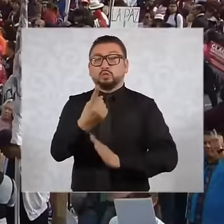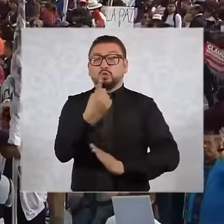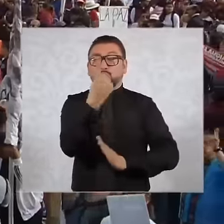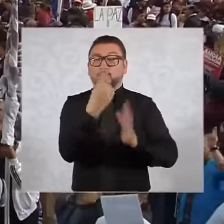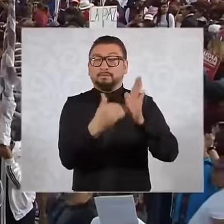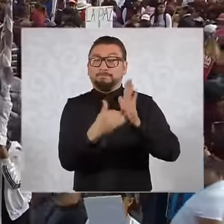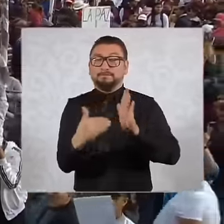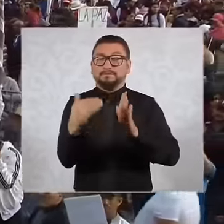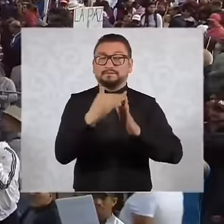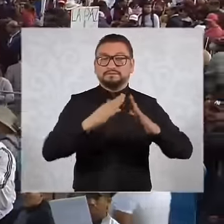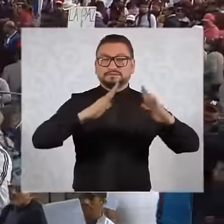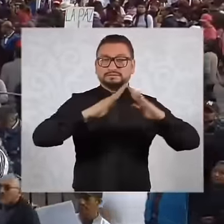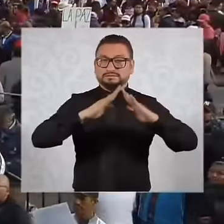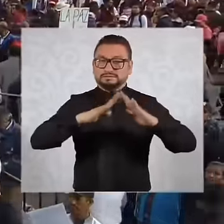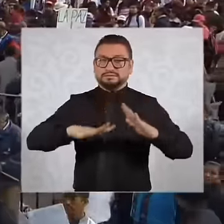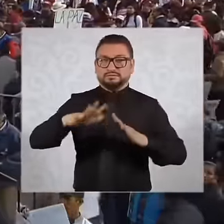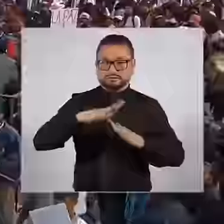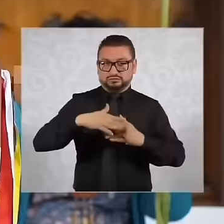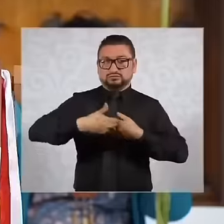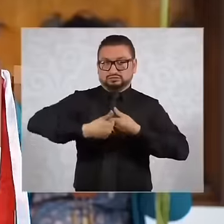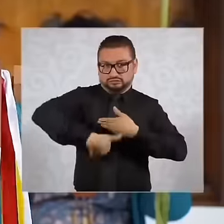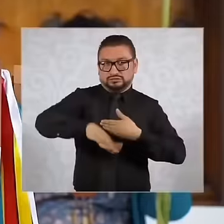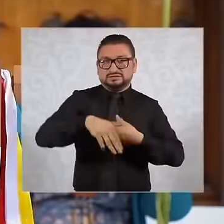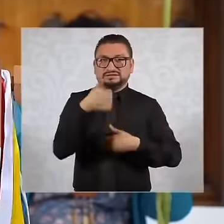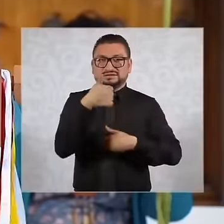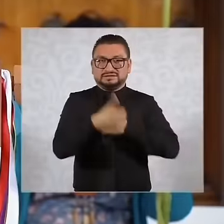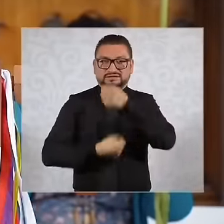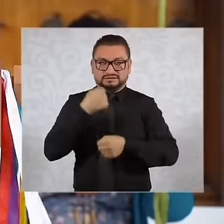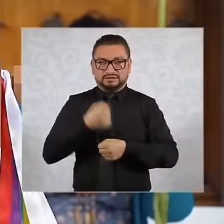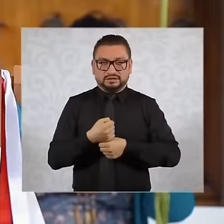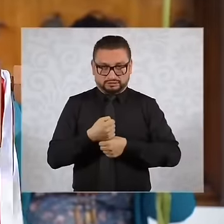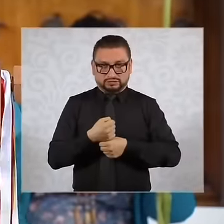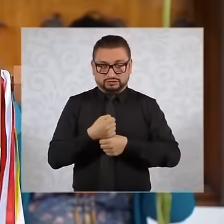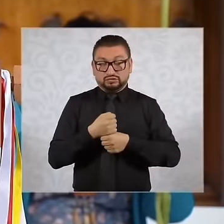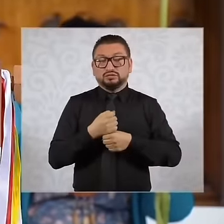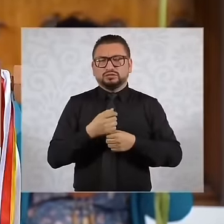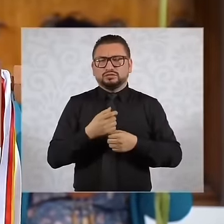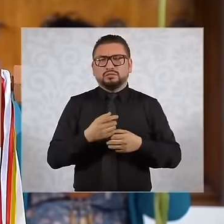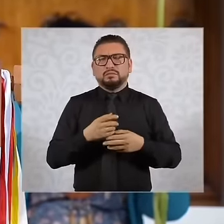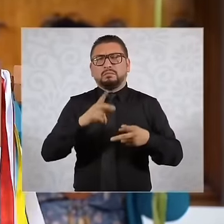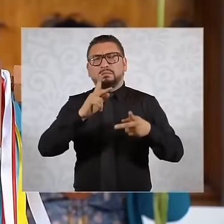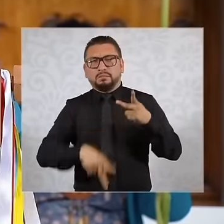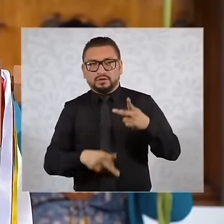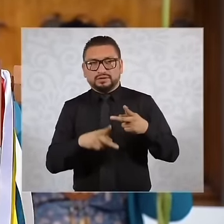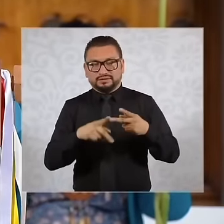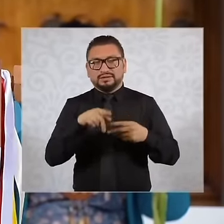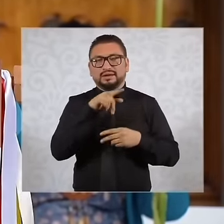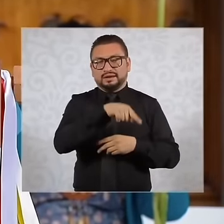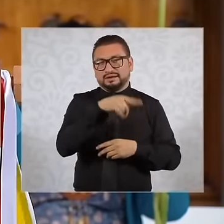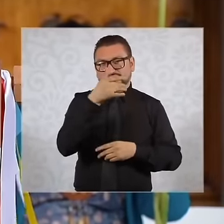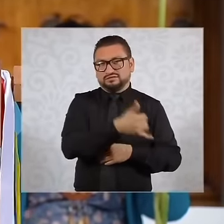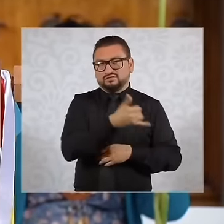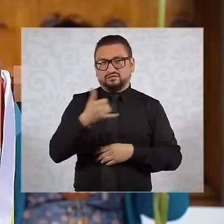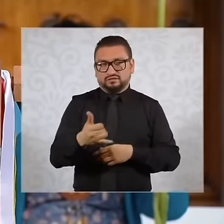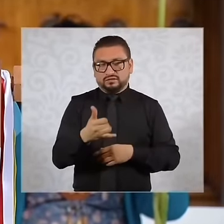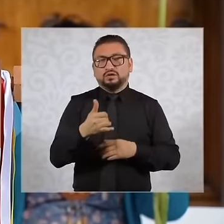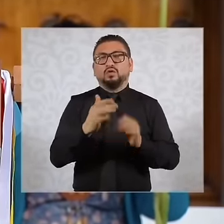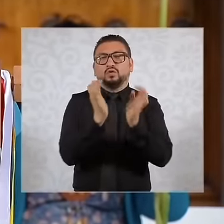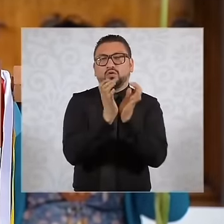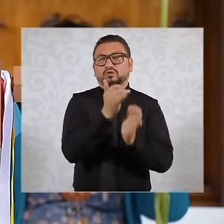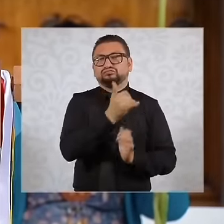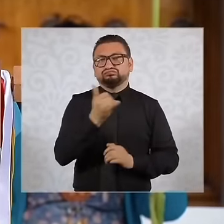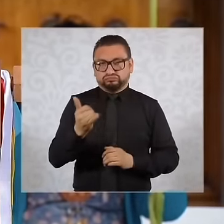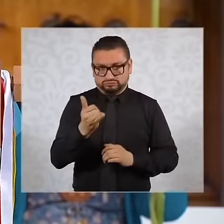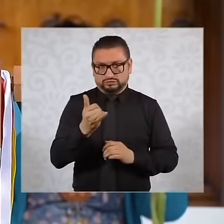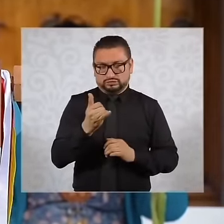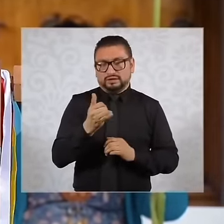de viviendas durante todo el sexenio. Una parte con el Infonavit y el Fobiste. Y la